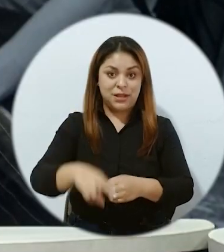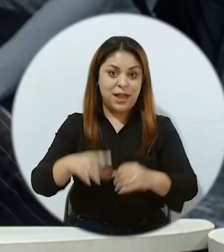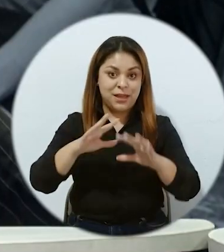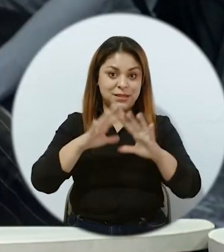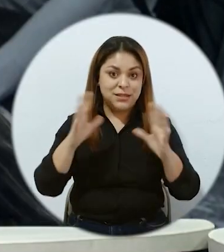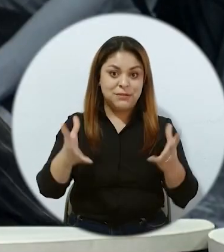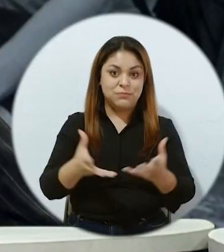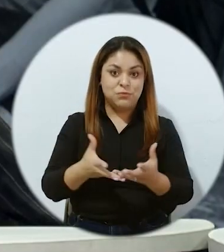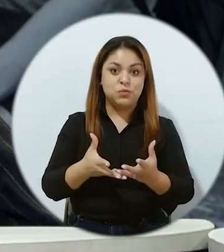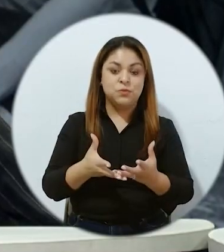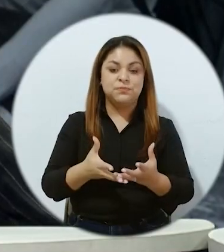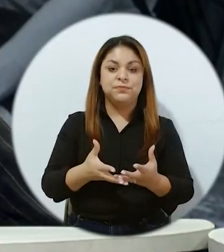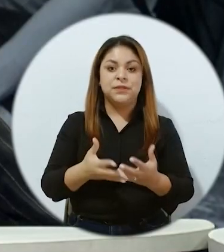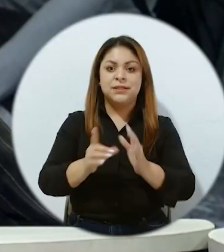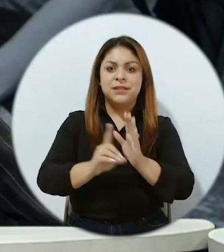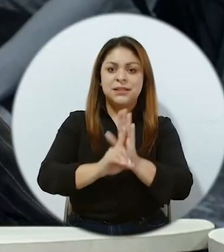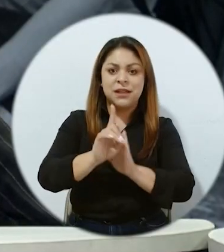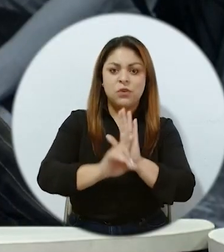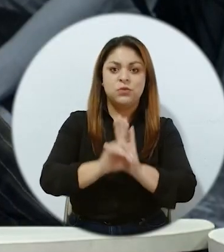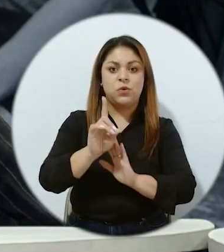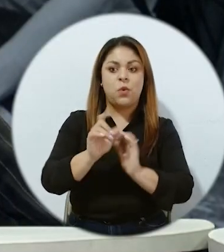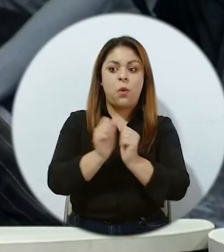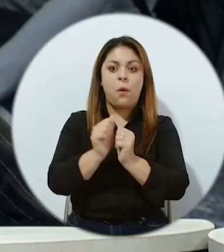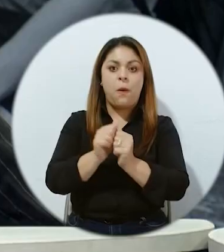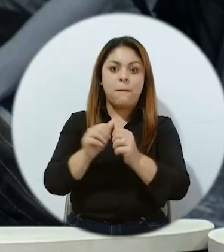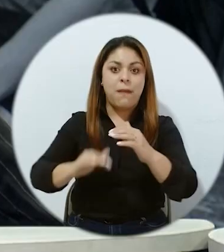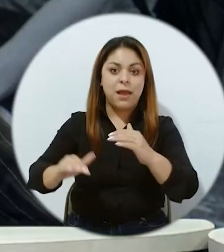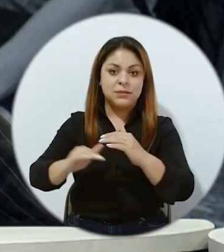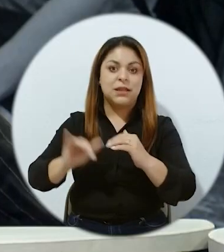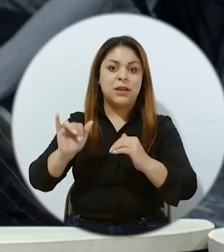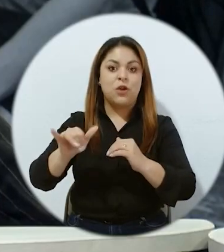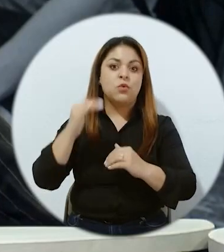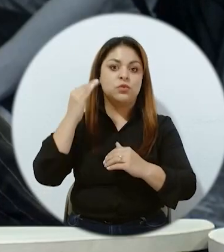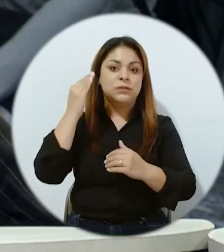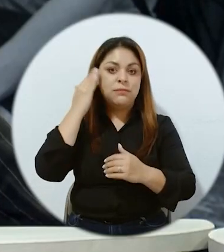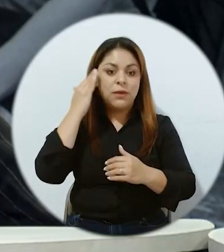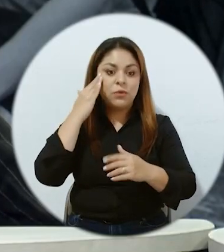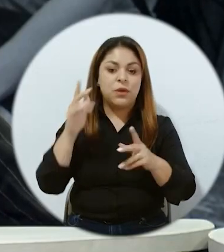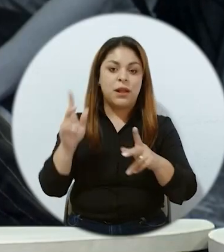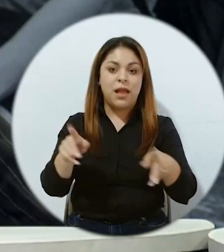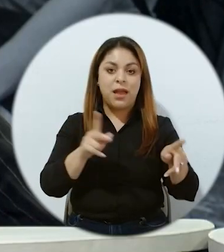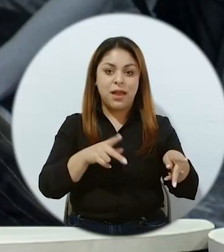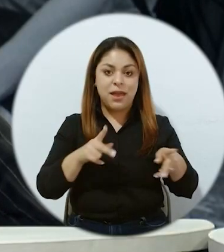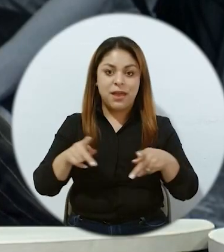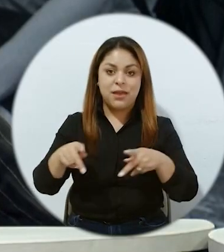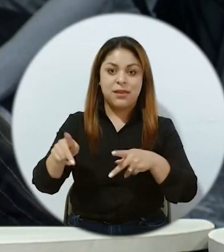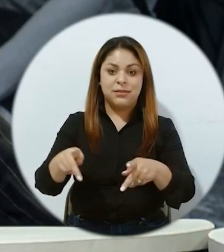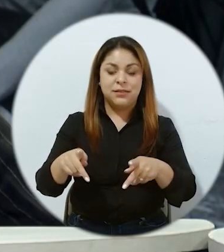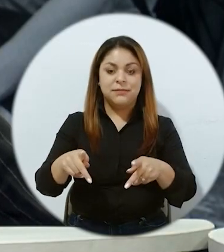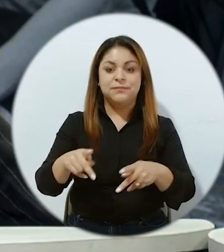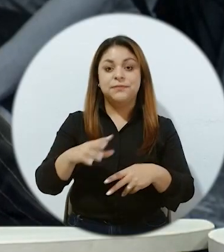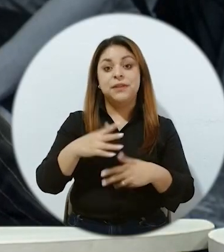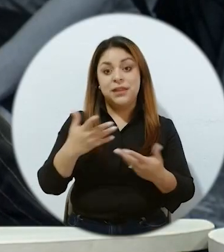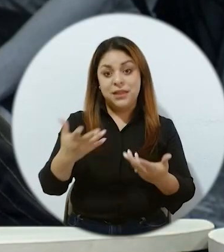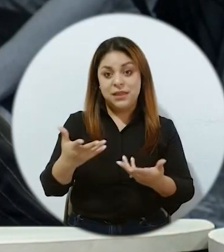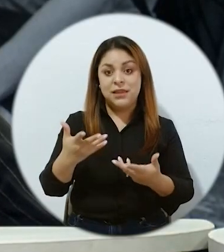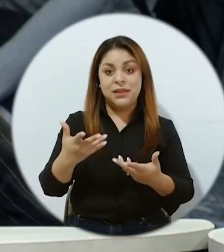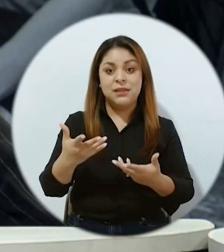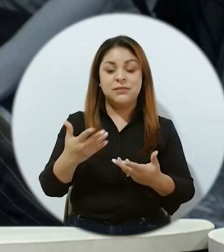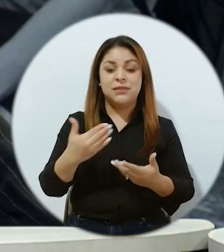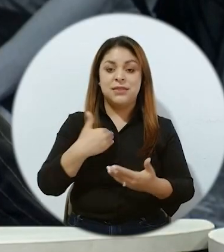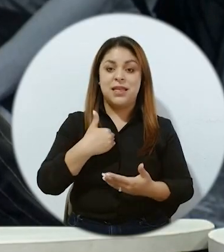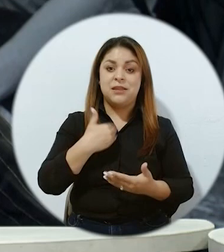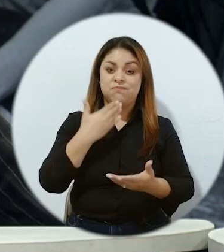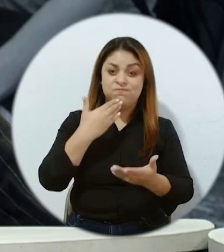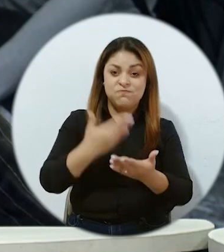Rica y en el mundo se desarrolló con base en eso, en el conocimiento de la gente, y responde